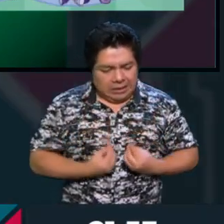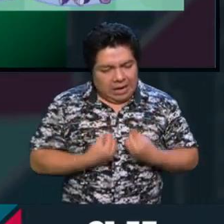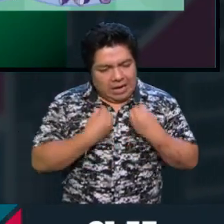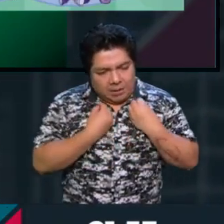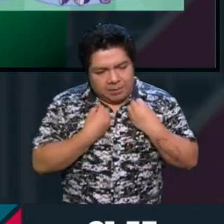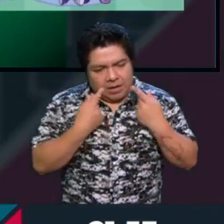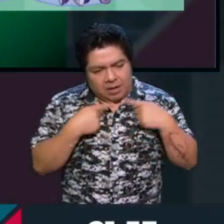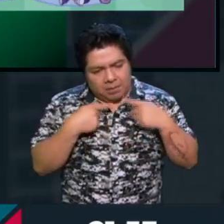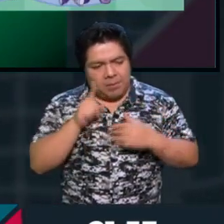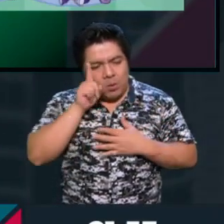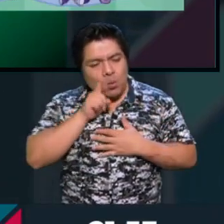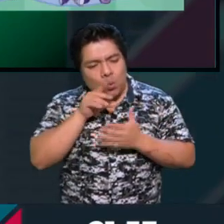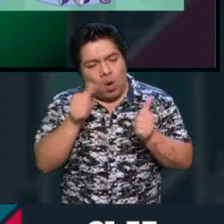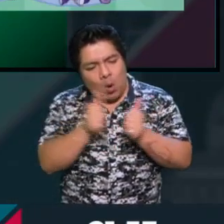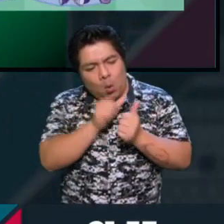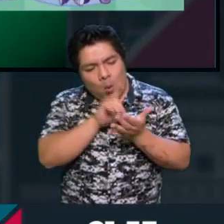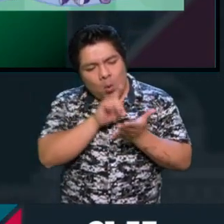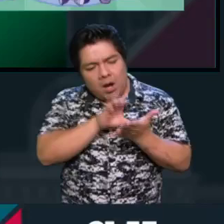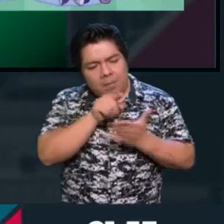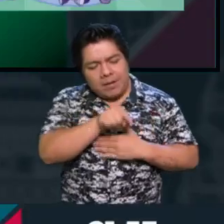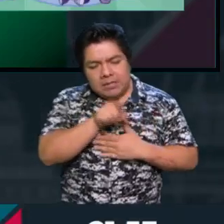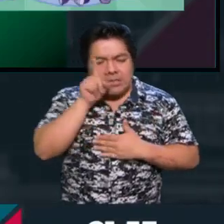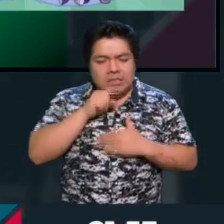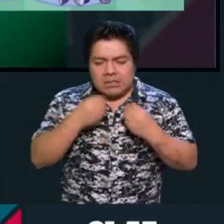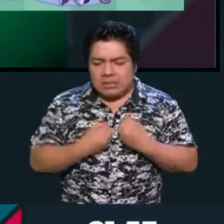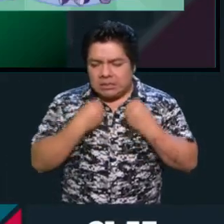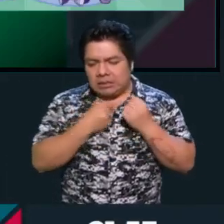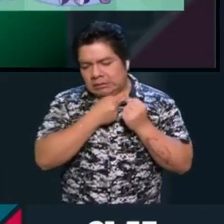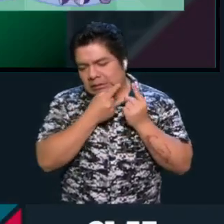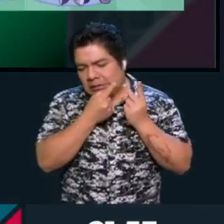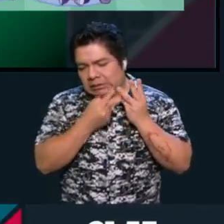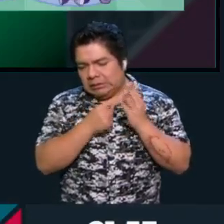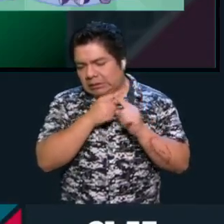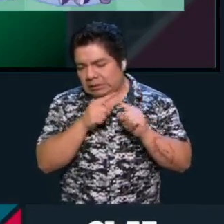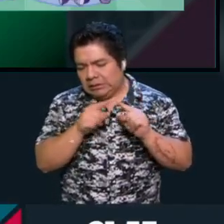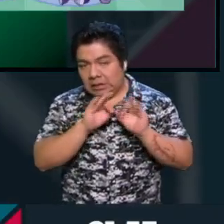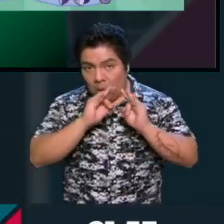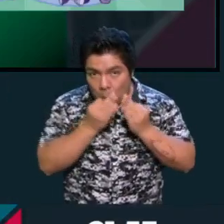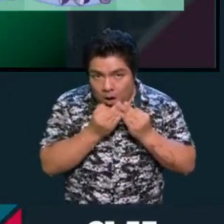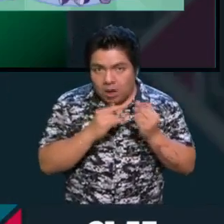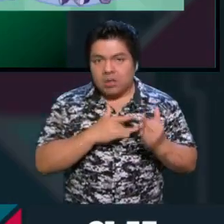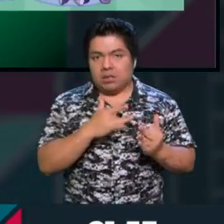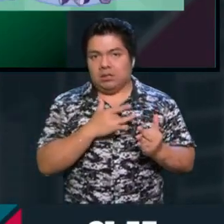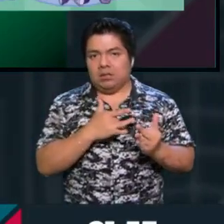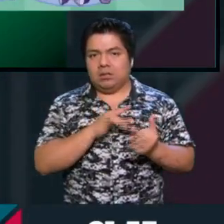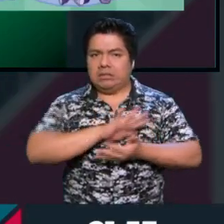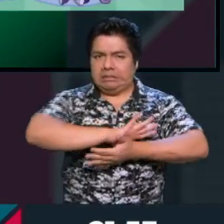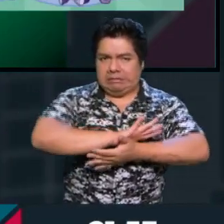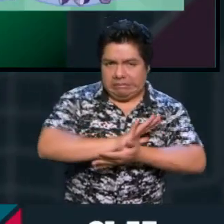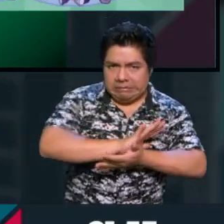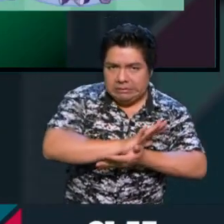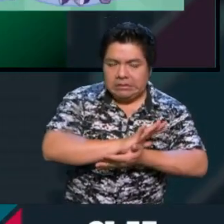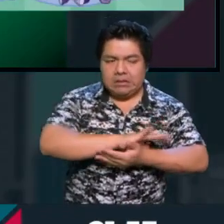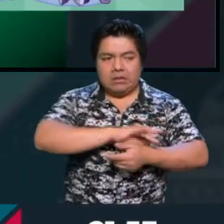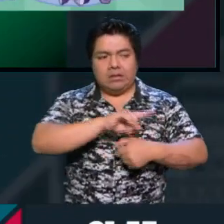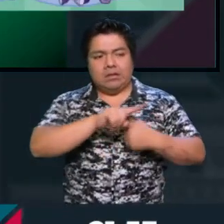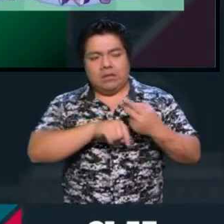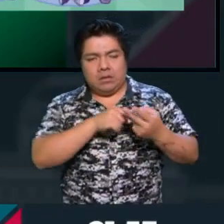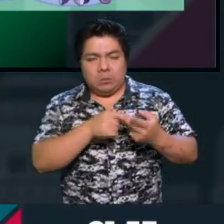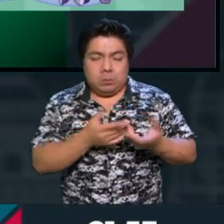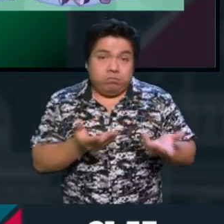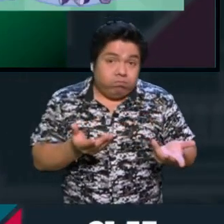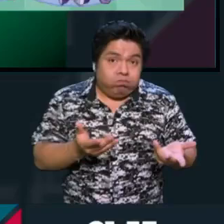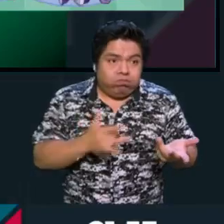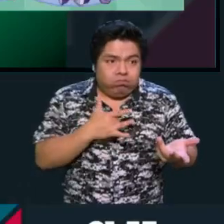las mujeres con discapacidad, diferentes formas de violencia, la discriminación y